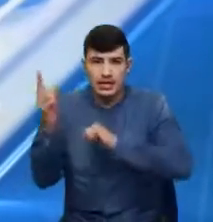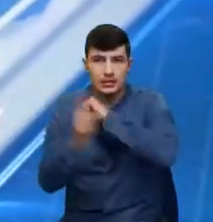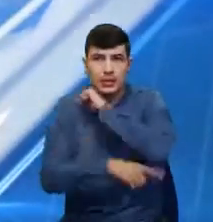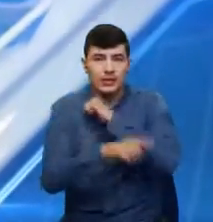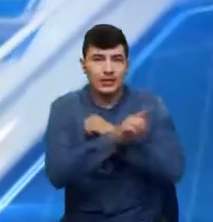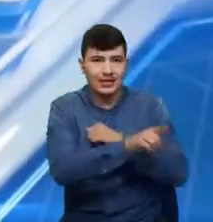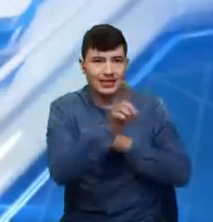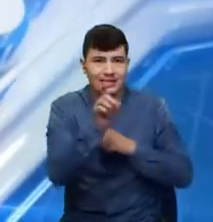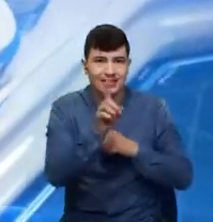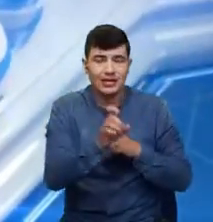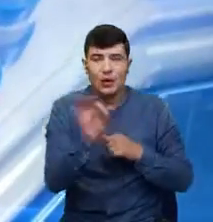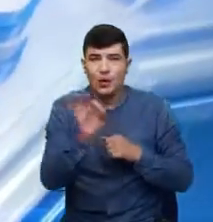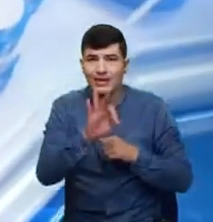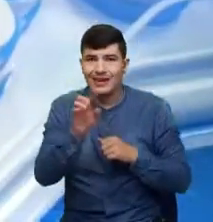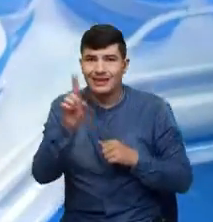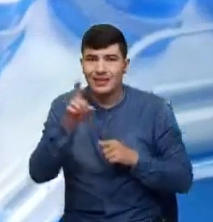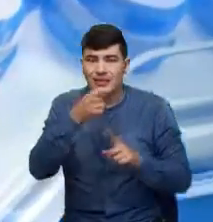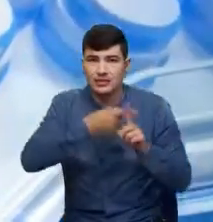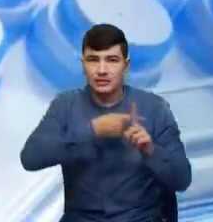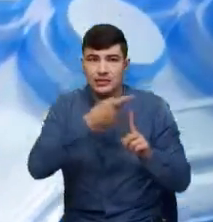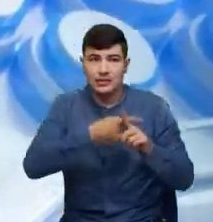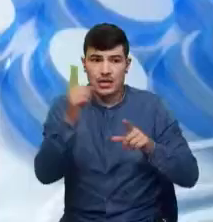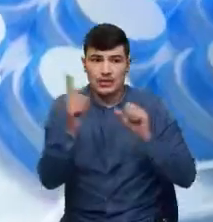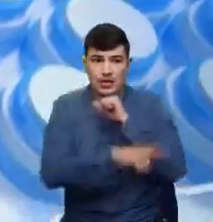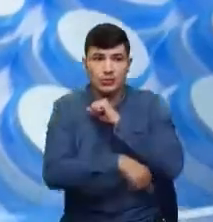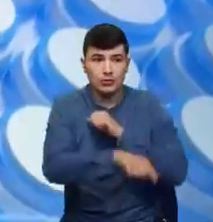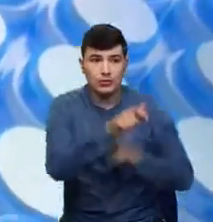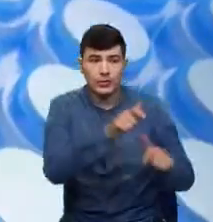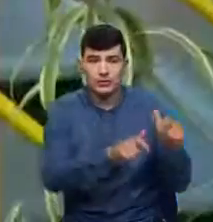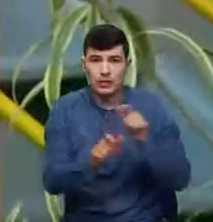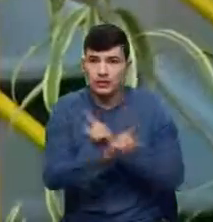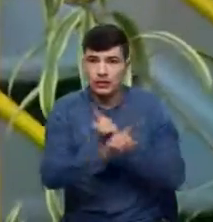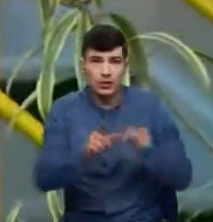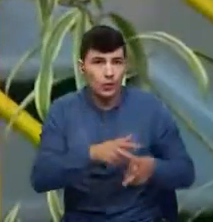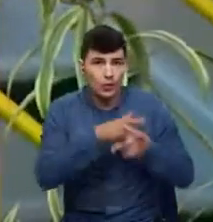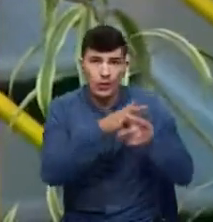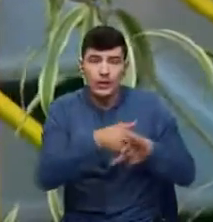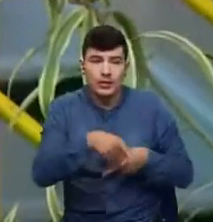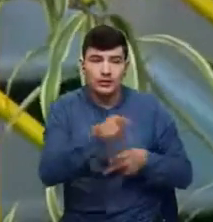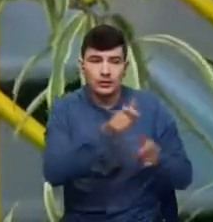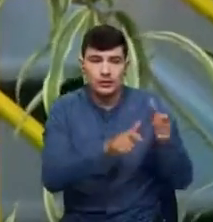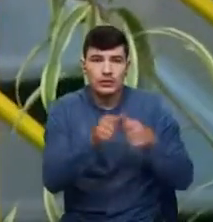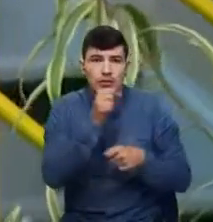16 a 36 meses y multas hasta de 24 salarios mínimos.